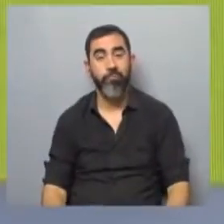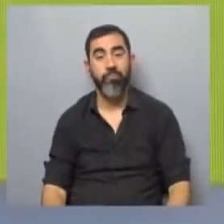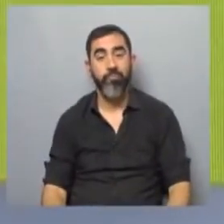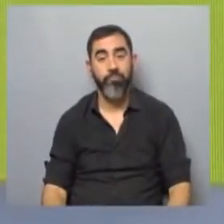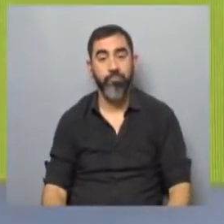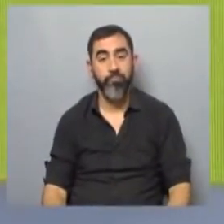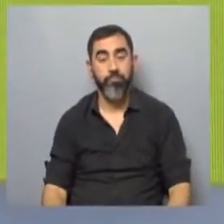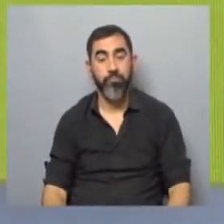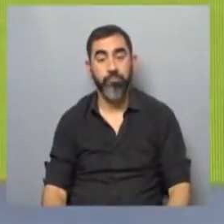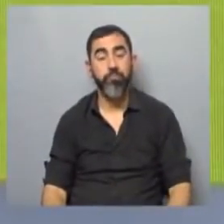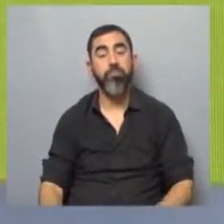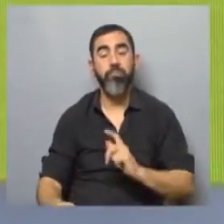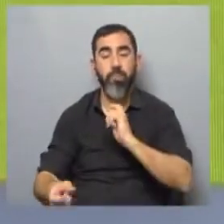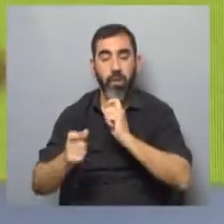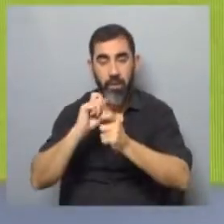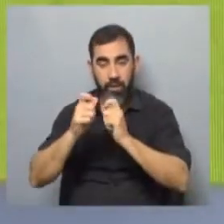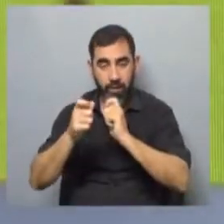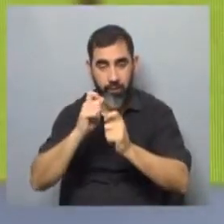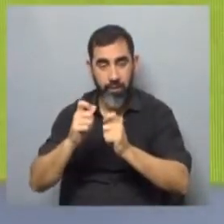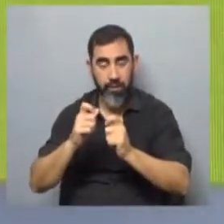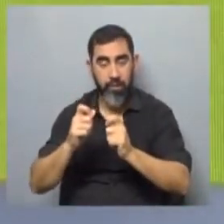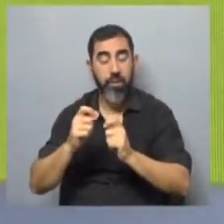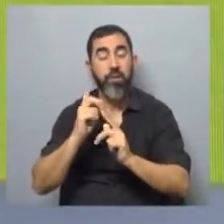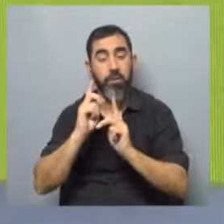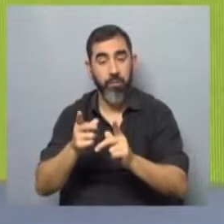y hacerles unas entrevistas, en principio